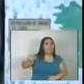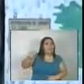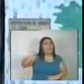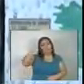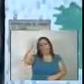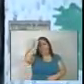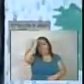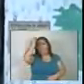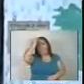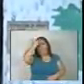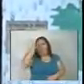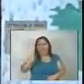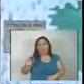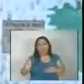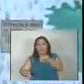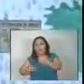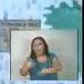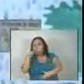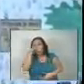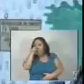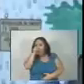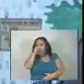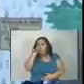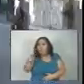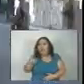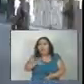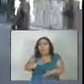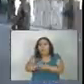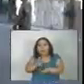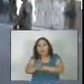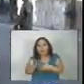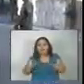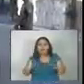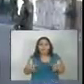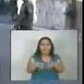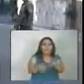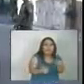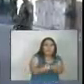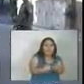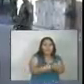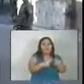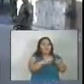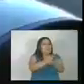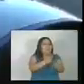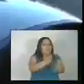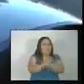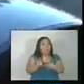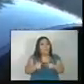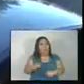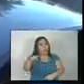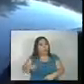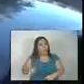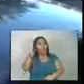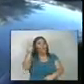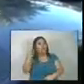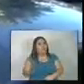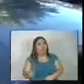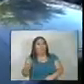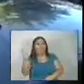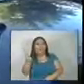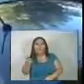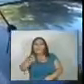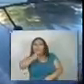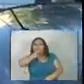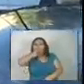reconocido por la distribución de droga, la cual ayudaba a financiar a las estructuras criminales. Sin embargo, a la fecha no se han actualizado los